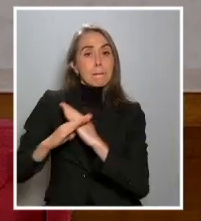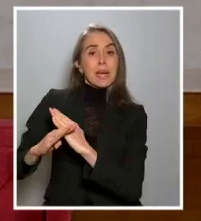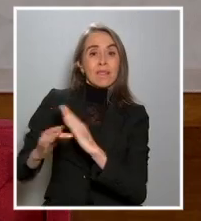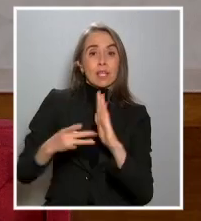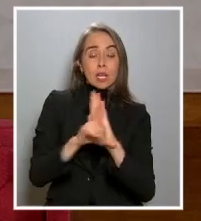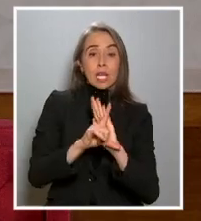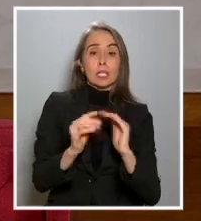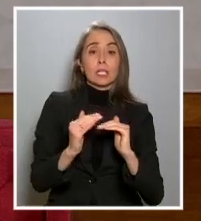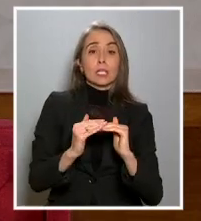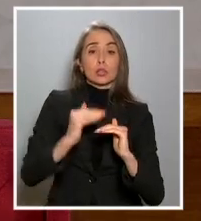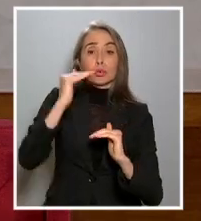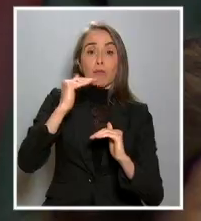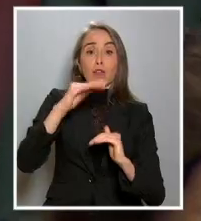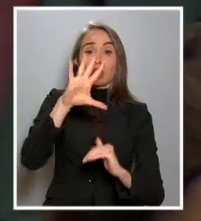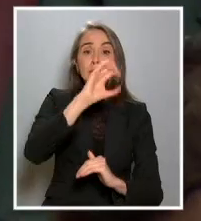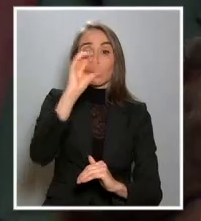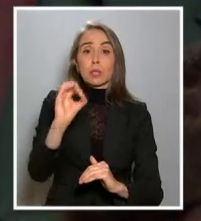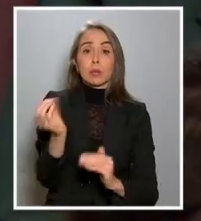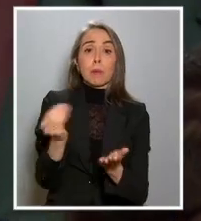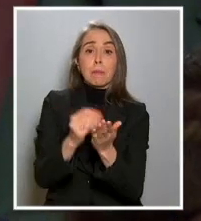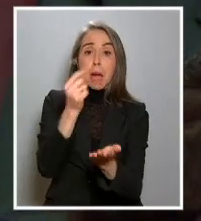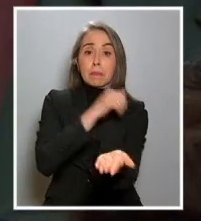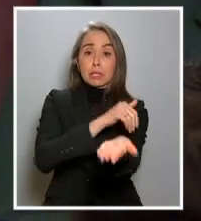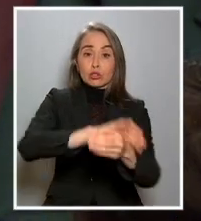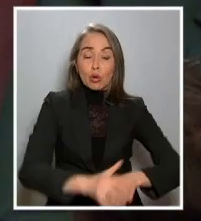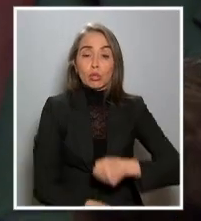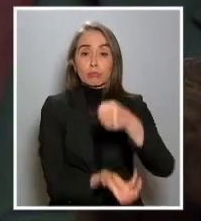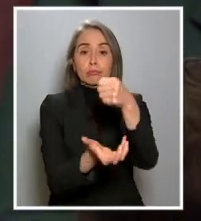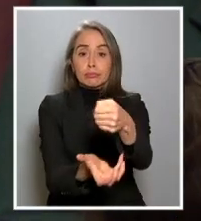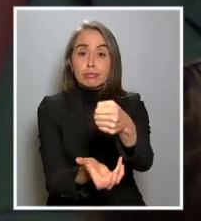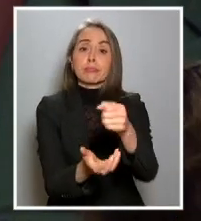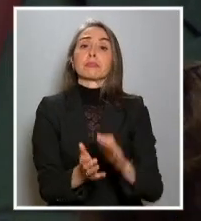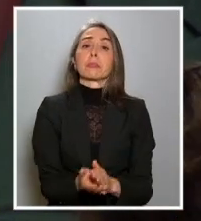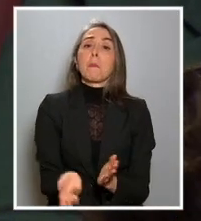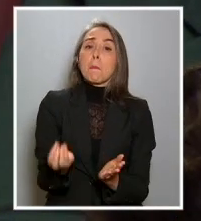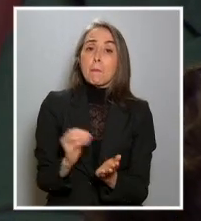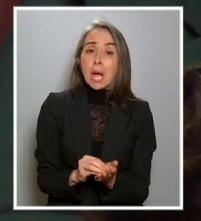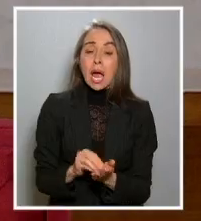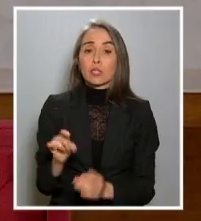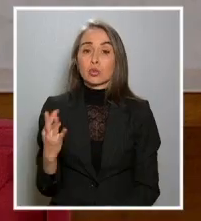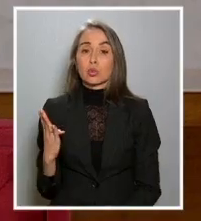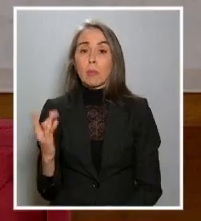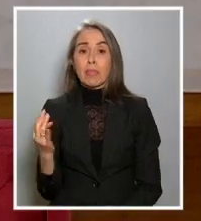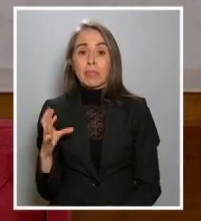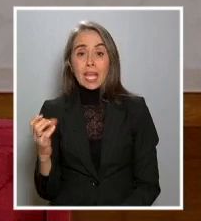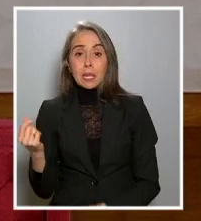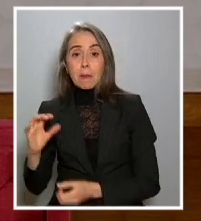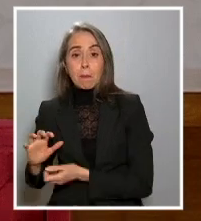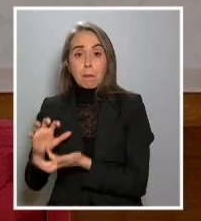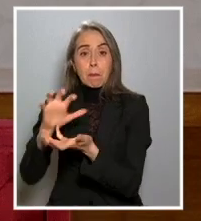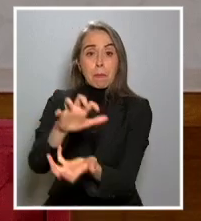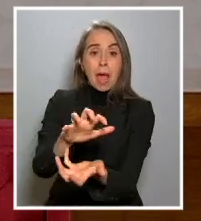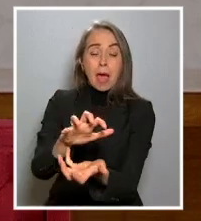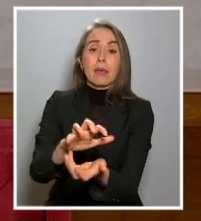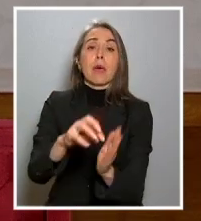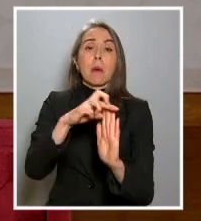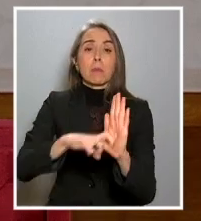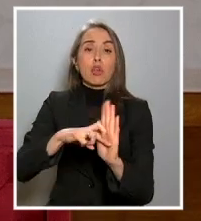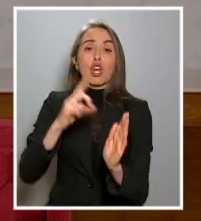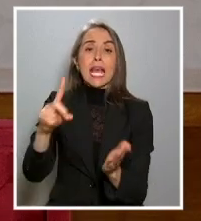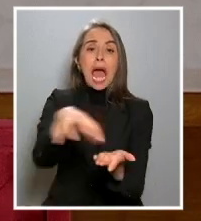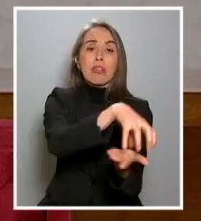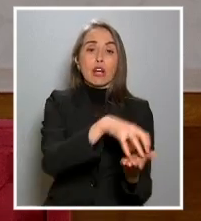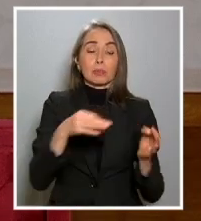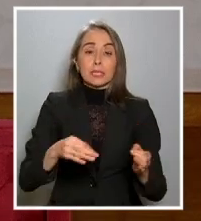han crecido en más de un 50%. Y si consideramos lo que hemos adicionado desde la Subdere Para proyectos comunales de seguridad, los